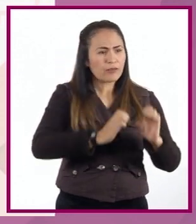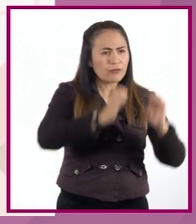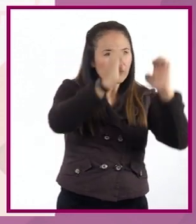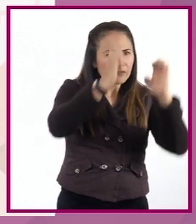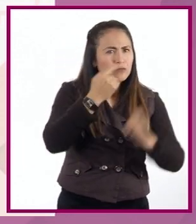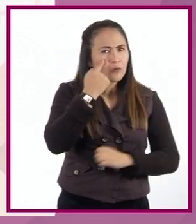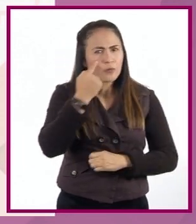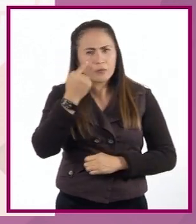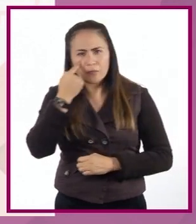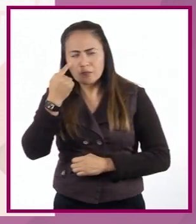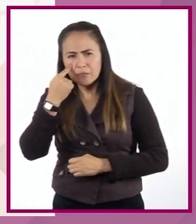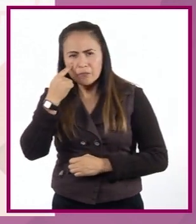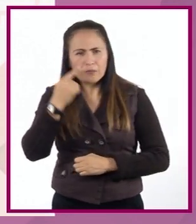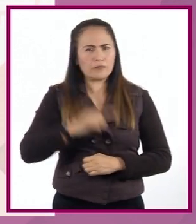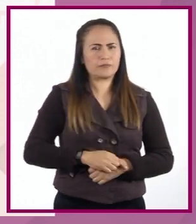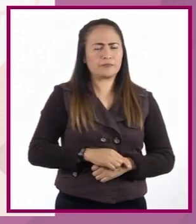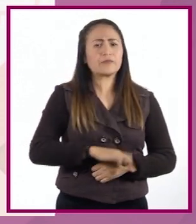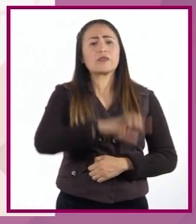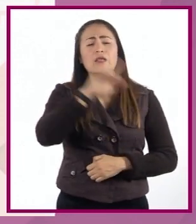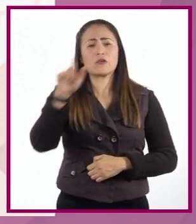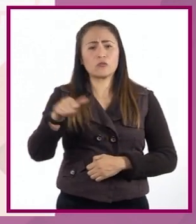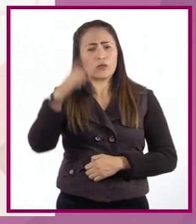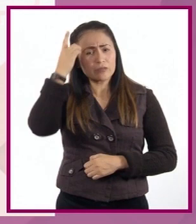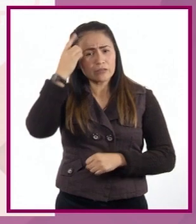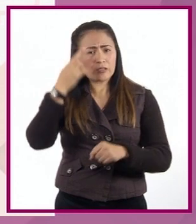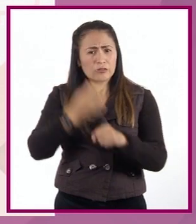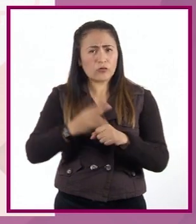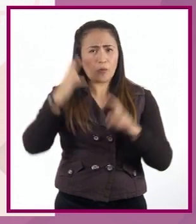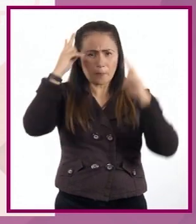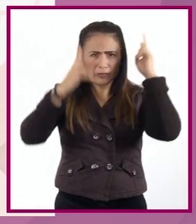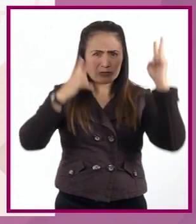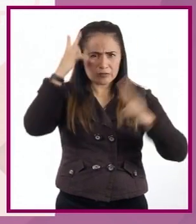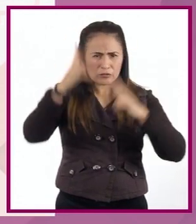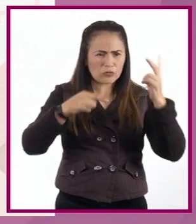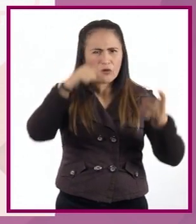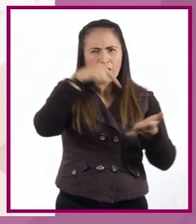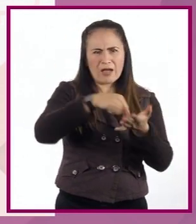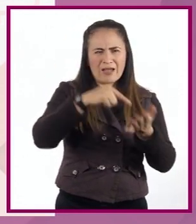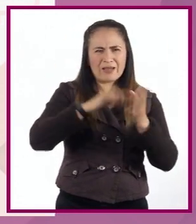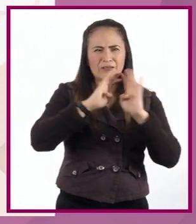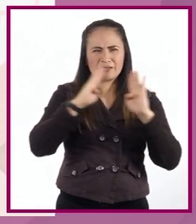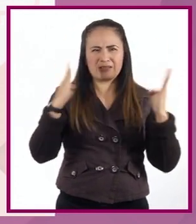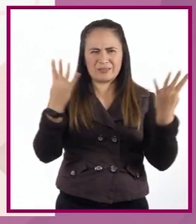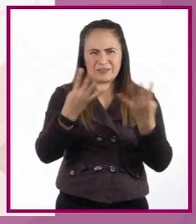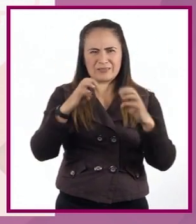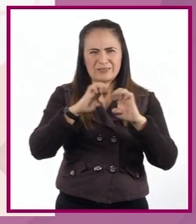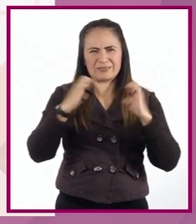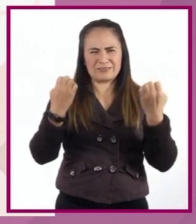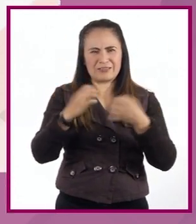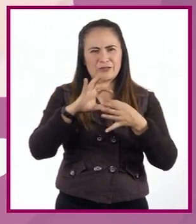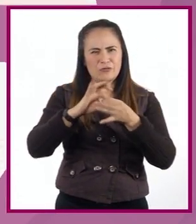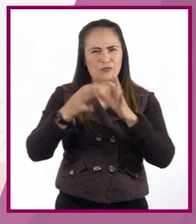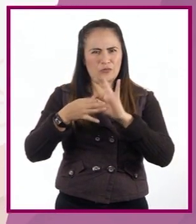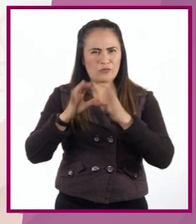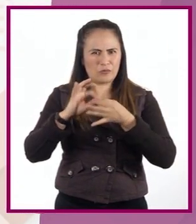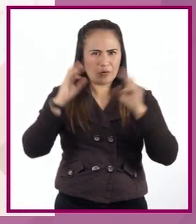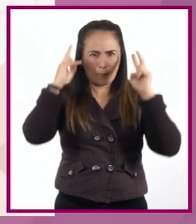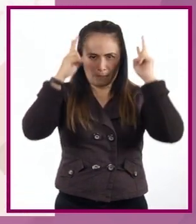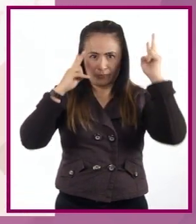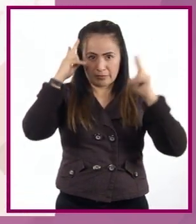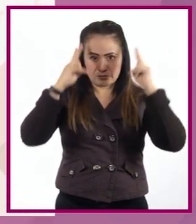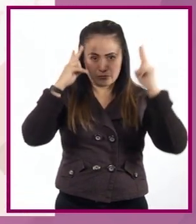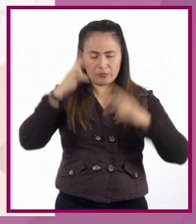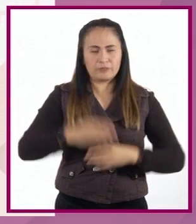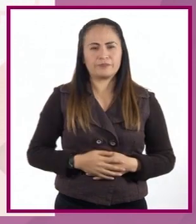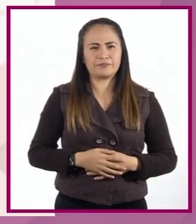UNAM. Finalmente, el rector visitó el centro de acopio en el Estadio Olímpico. El orden de los